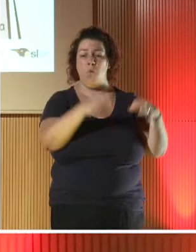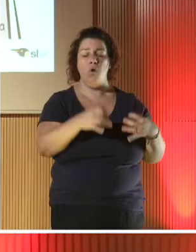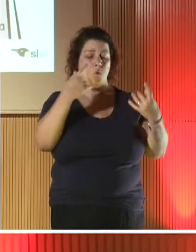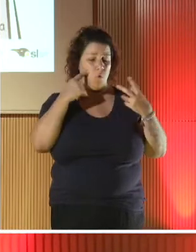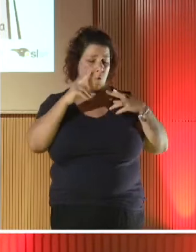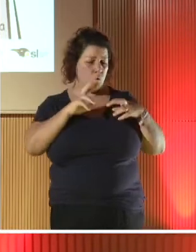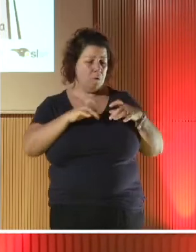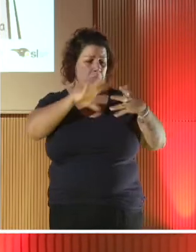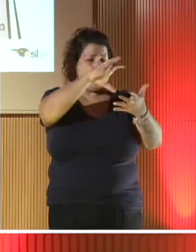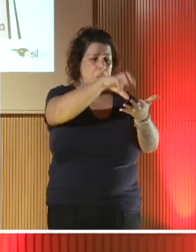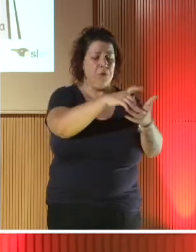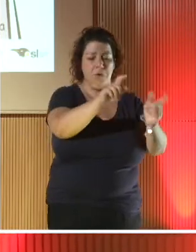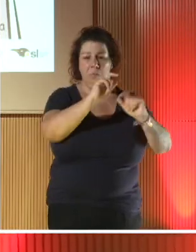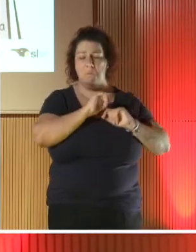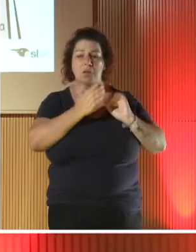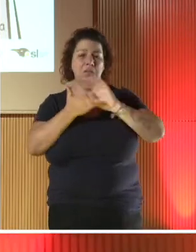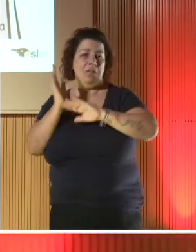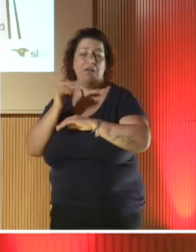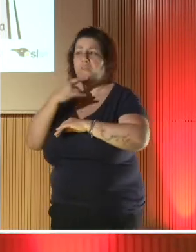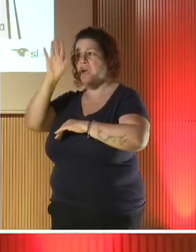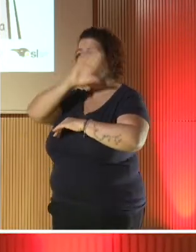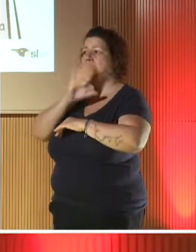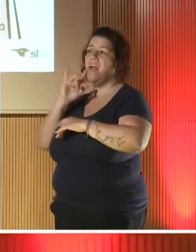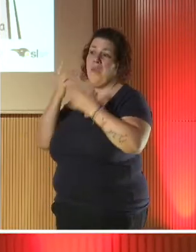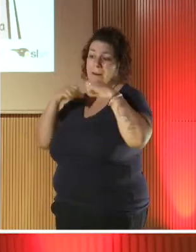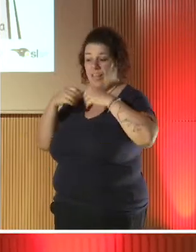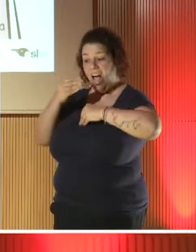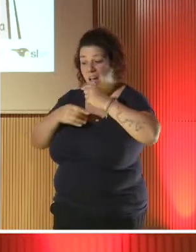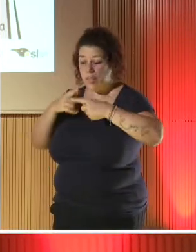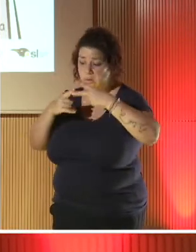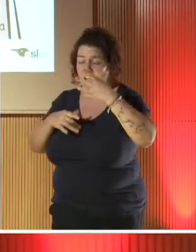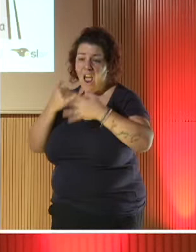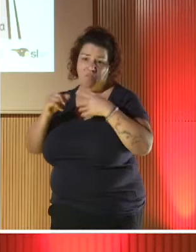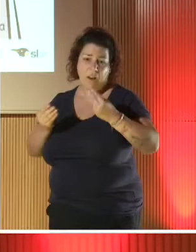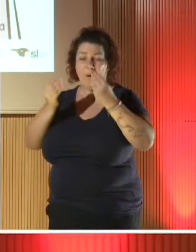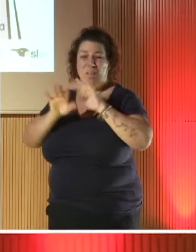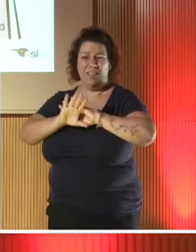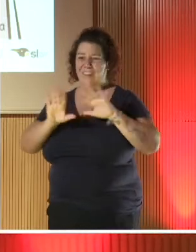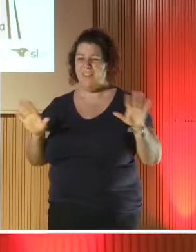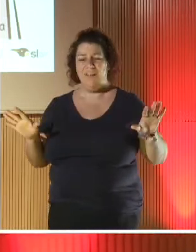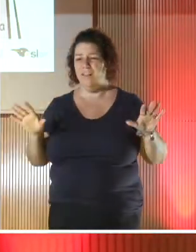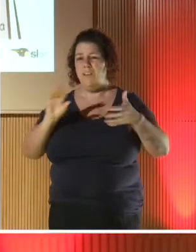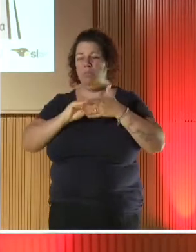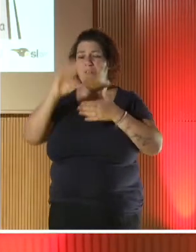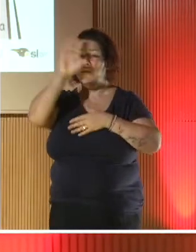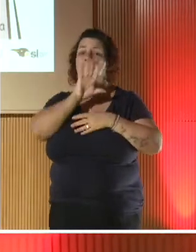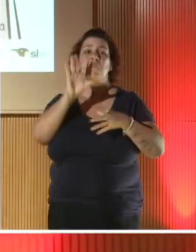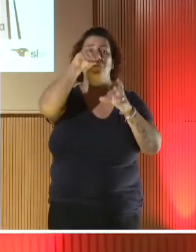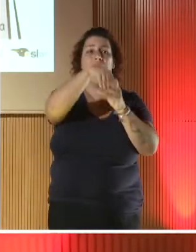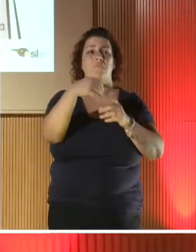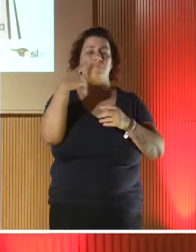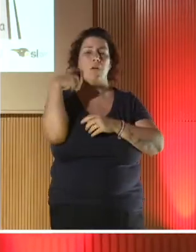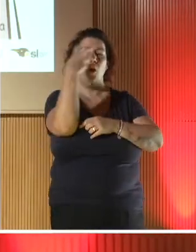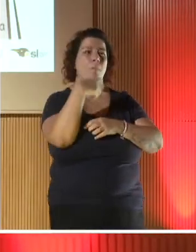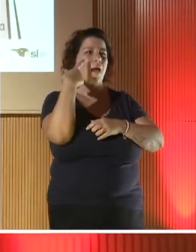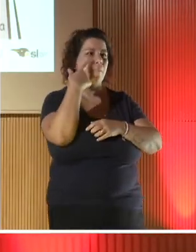tu centro, y luego el niño se va y le dice a los padres, mira, pues si practicas esto y esto y esto, le va a venir bien, pero ya está. A veces incluso están los padres dentro viendo cómo el logopeda lo